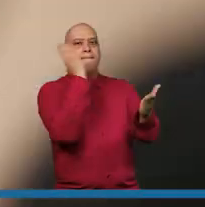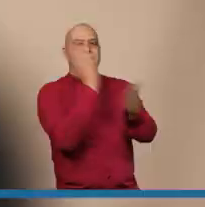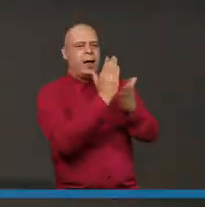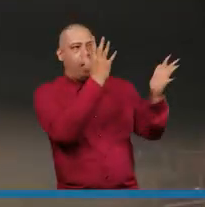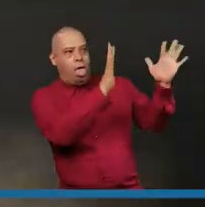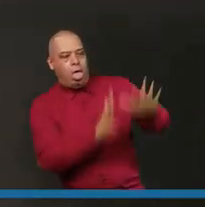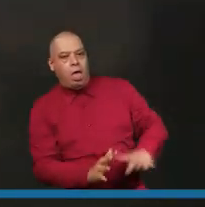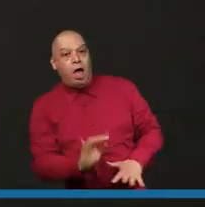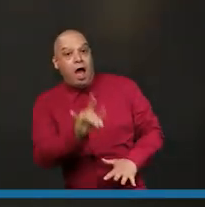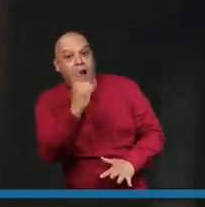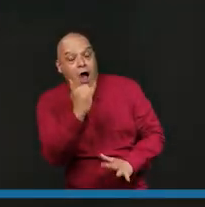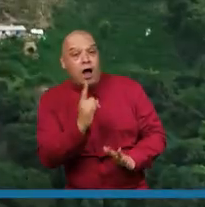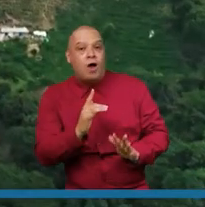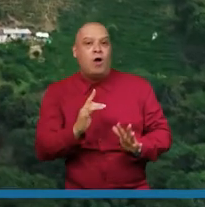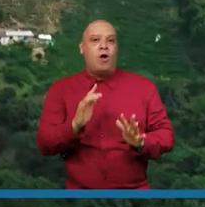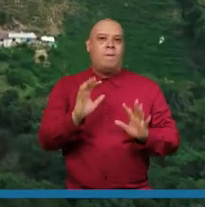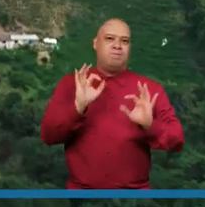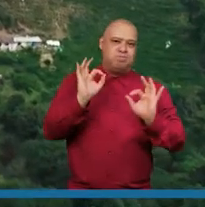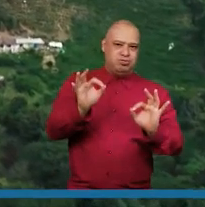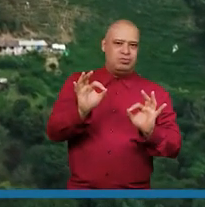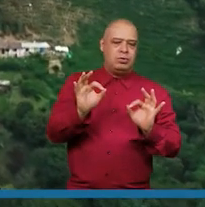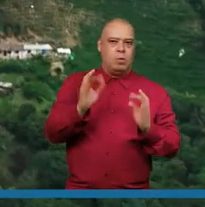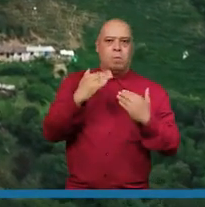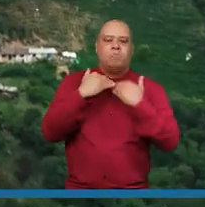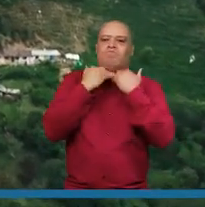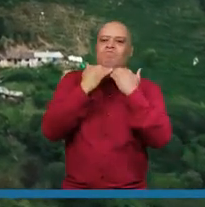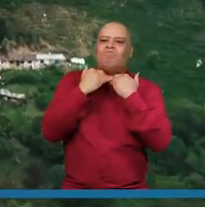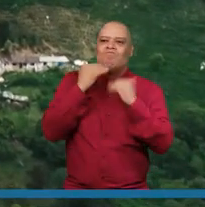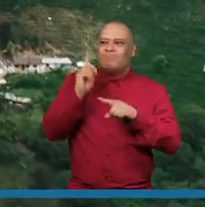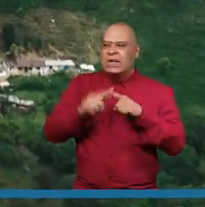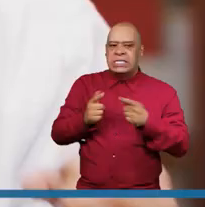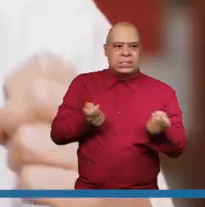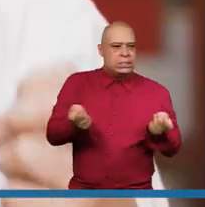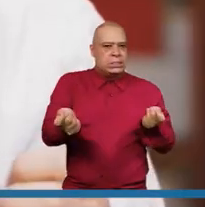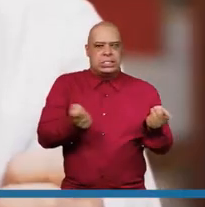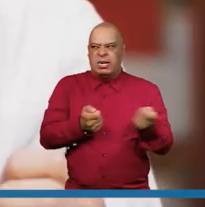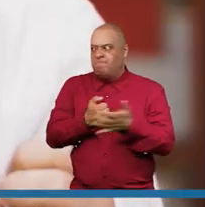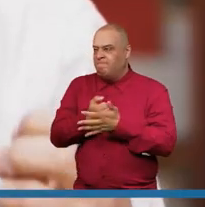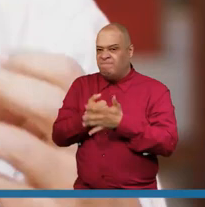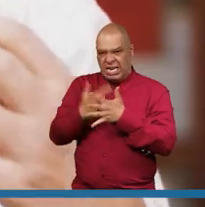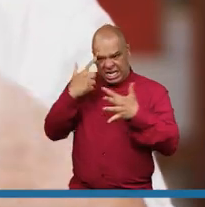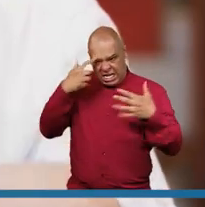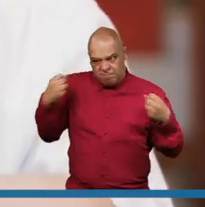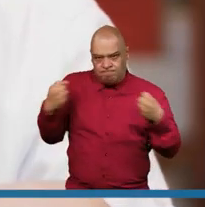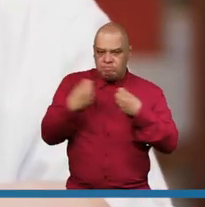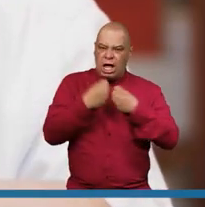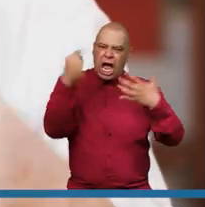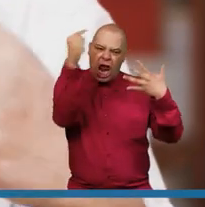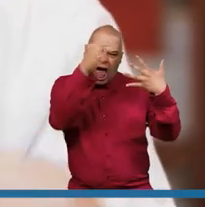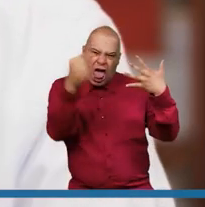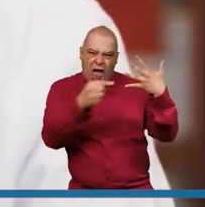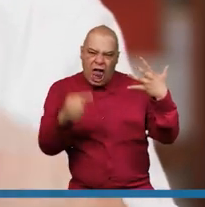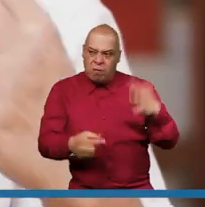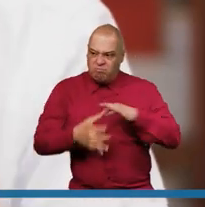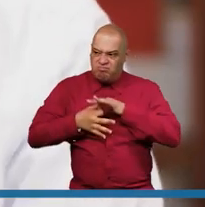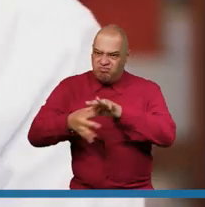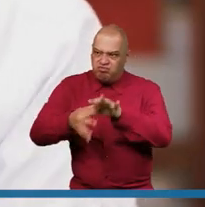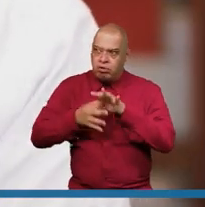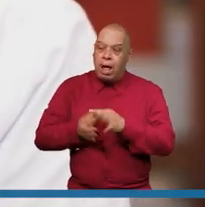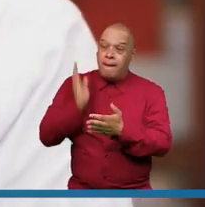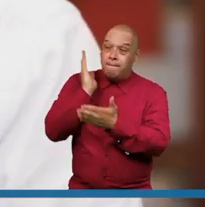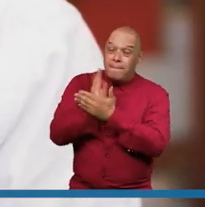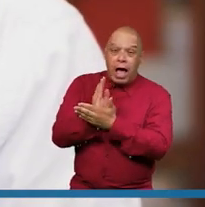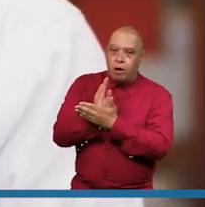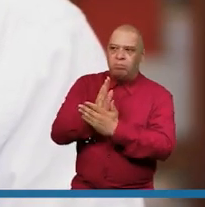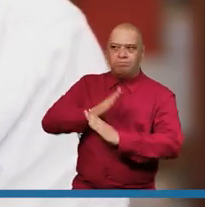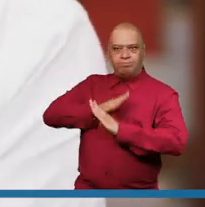los consecuentes impactos de todo orden. Nunca hemos podido tener una gestión integral que nos permita anticipar muchas de